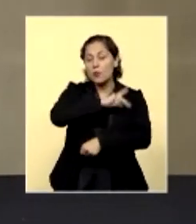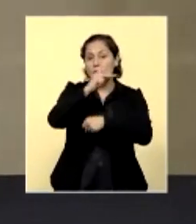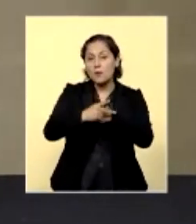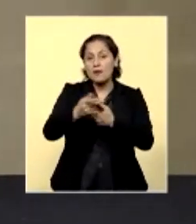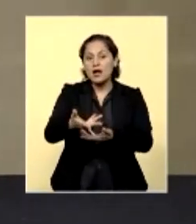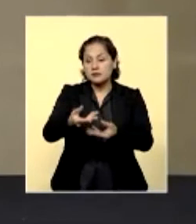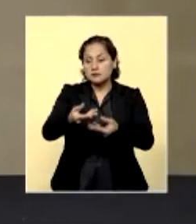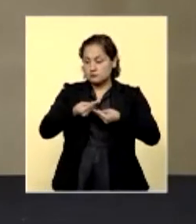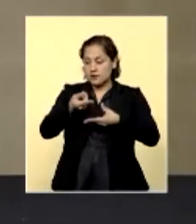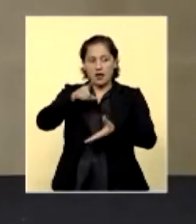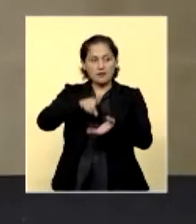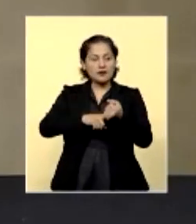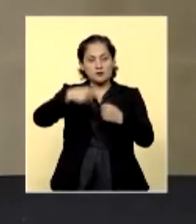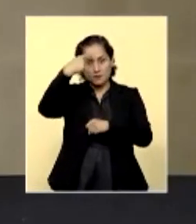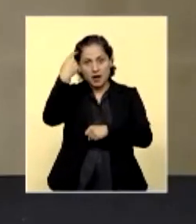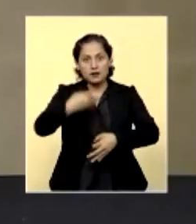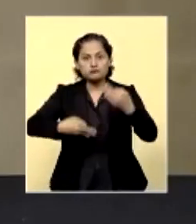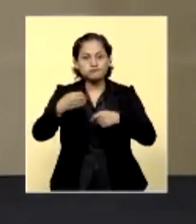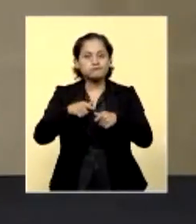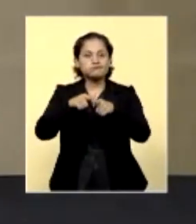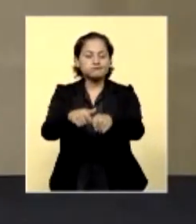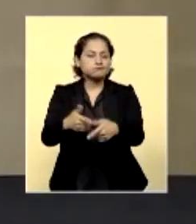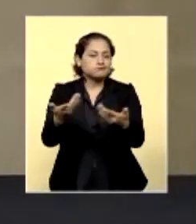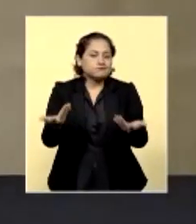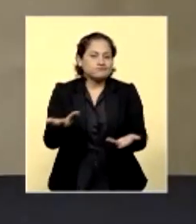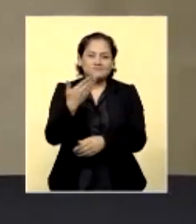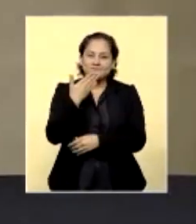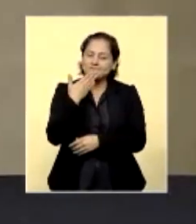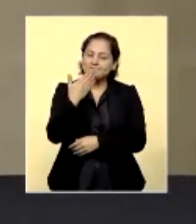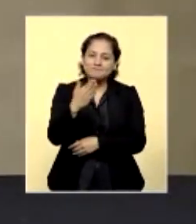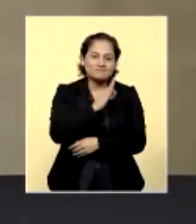realidades jurídicas. Enhorabuena a todas y a todos.